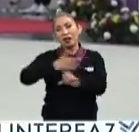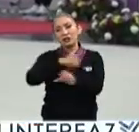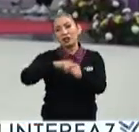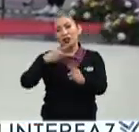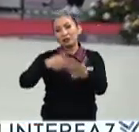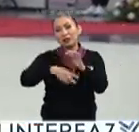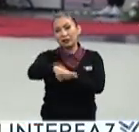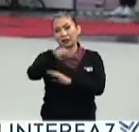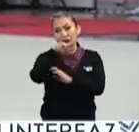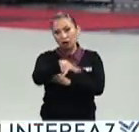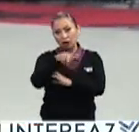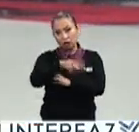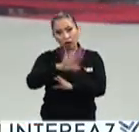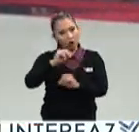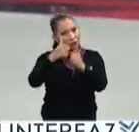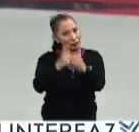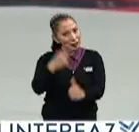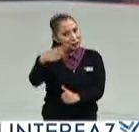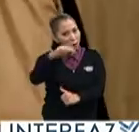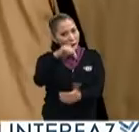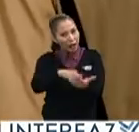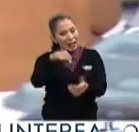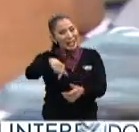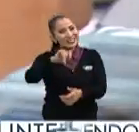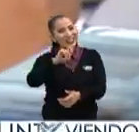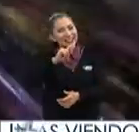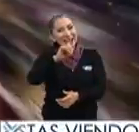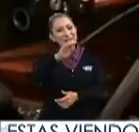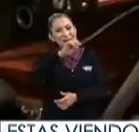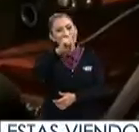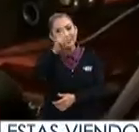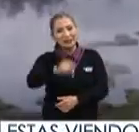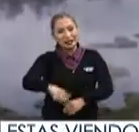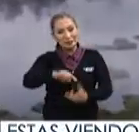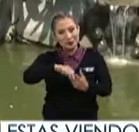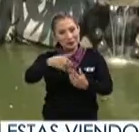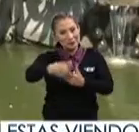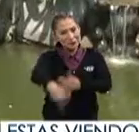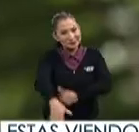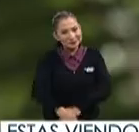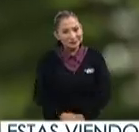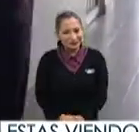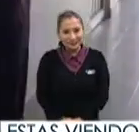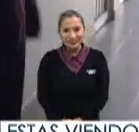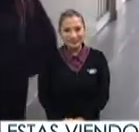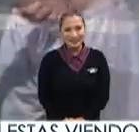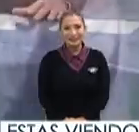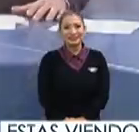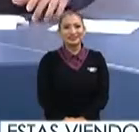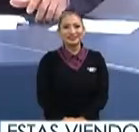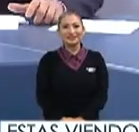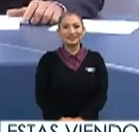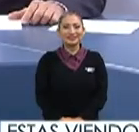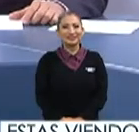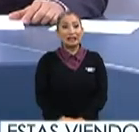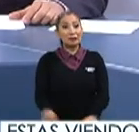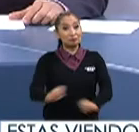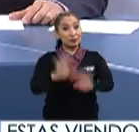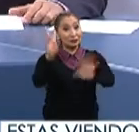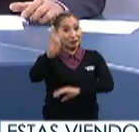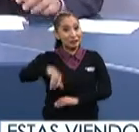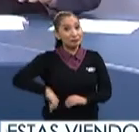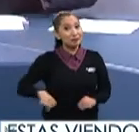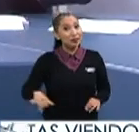Nacional 2018. No te muevas de tu lugar porque esto es Interfaz. ¡Comenzamos! Y en verdad es